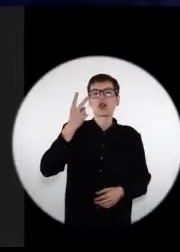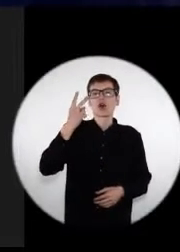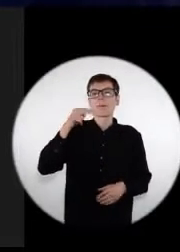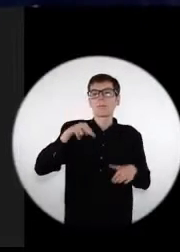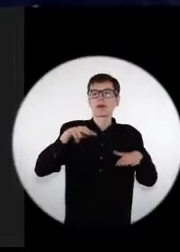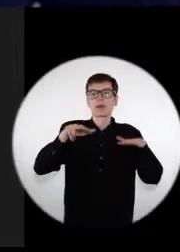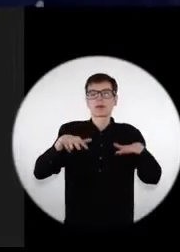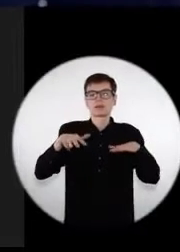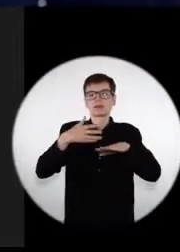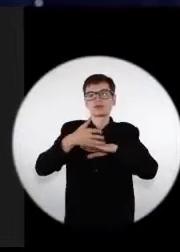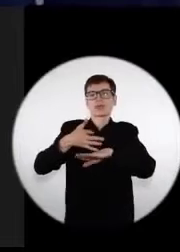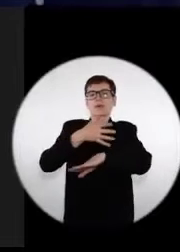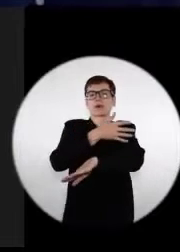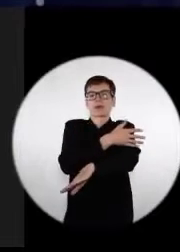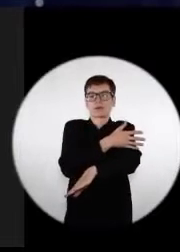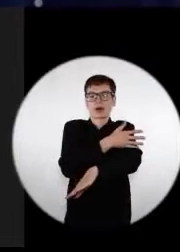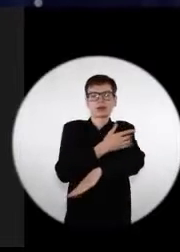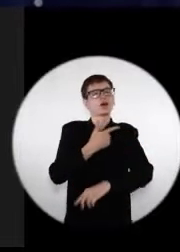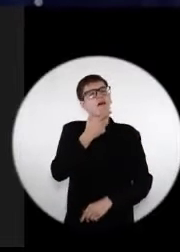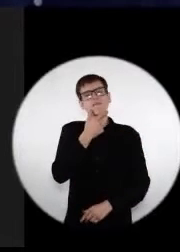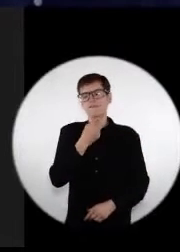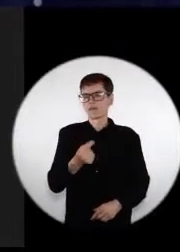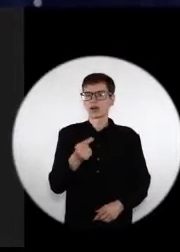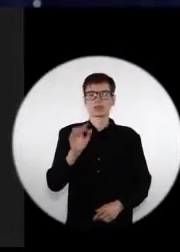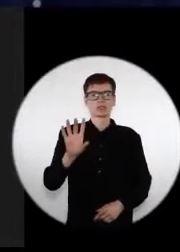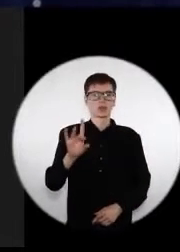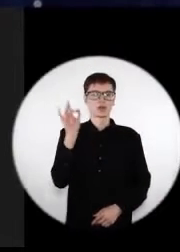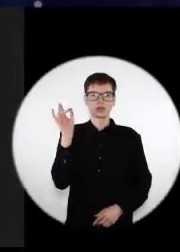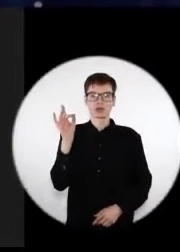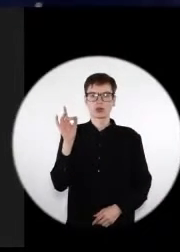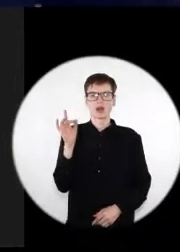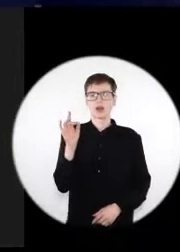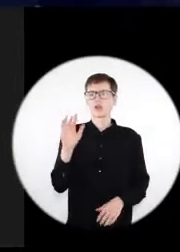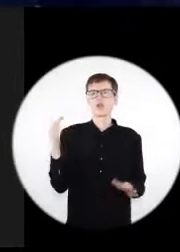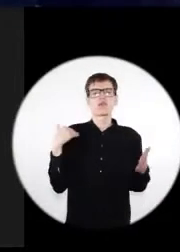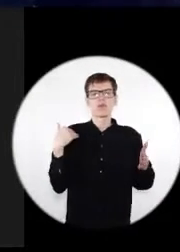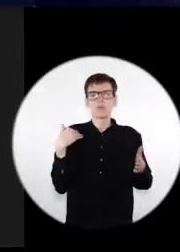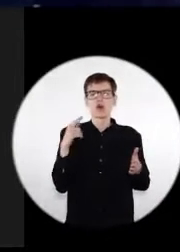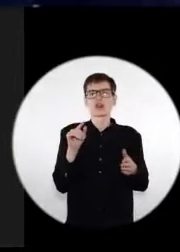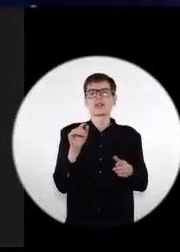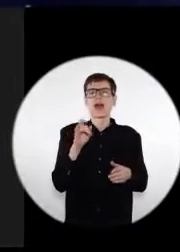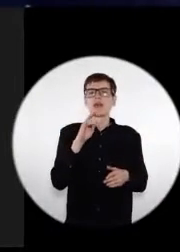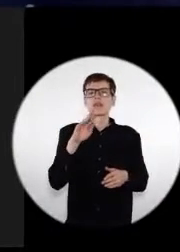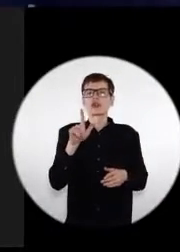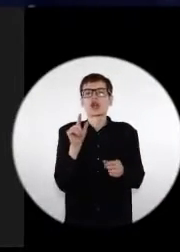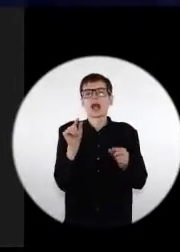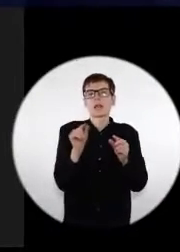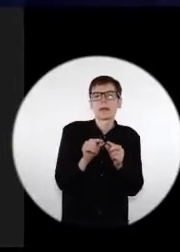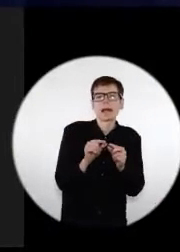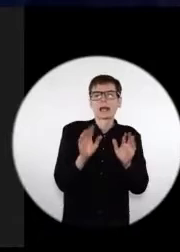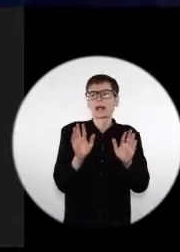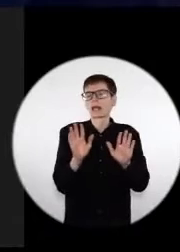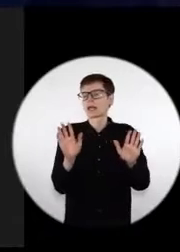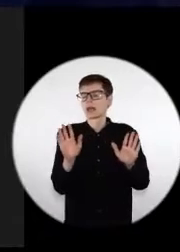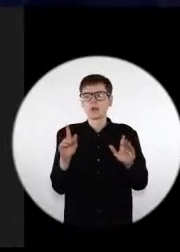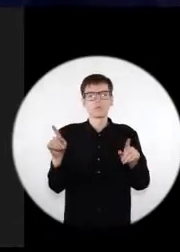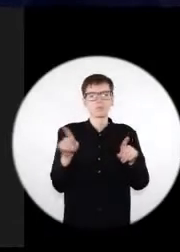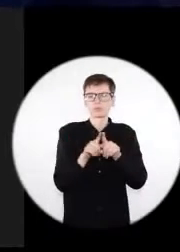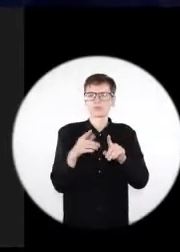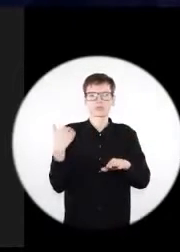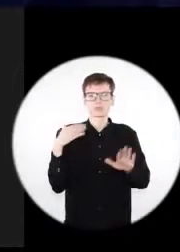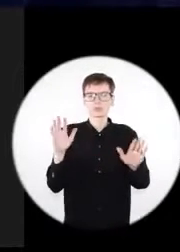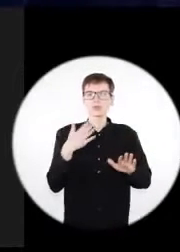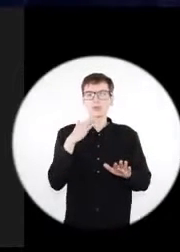desde los últimos 12 días igual del 2018 para atrás es fácil encontrarlo no